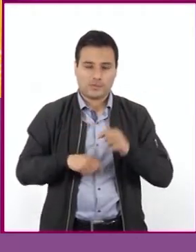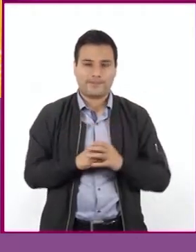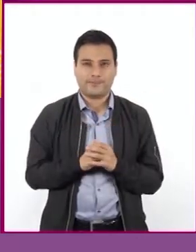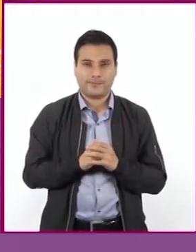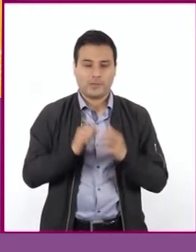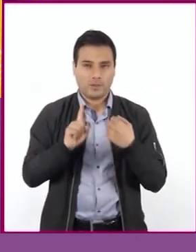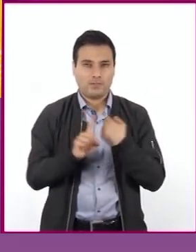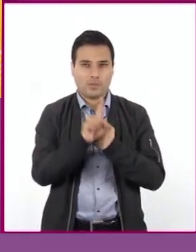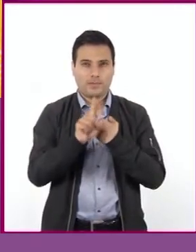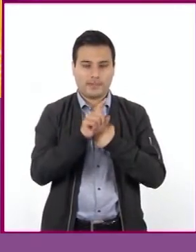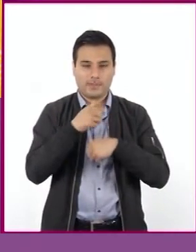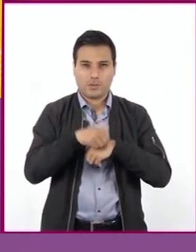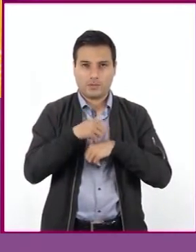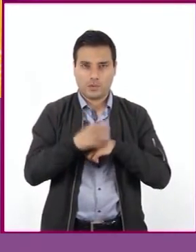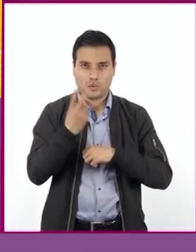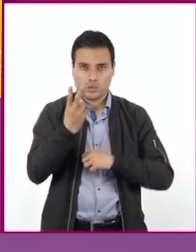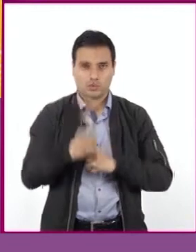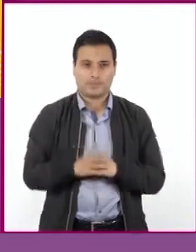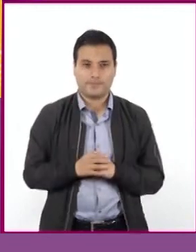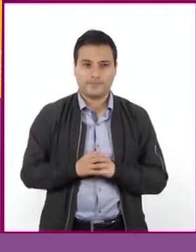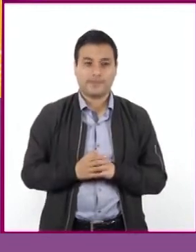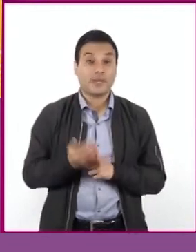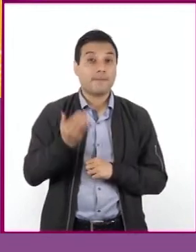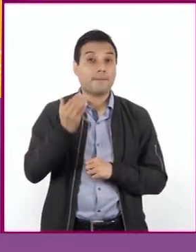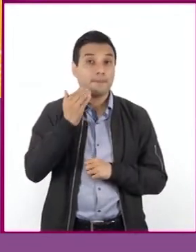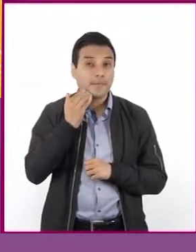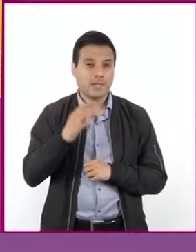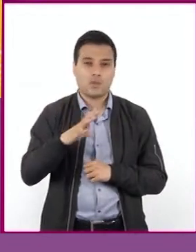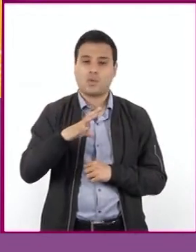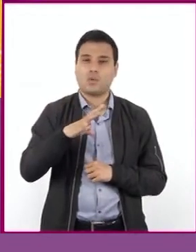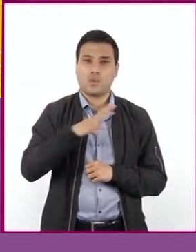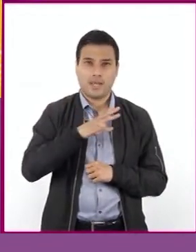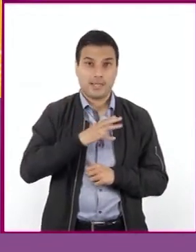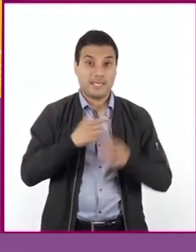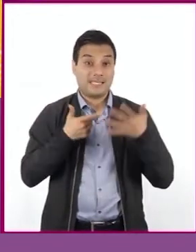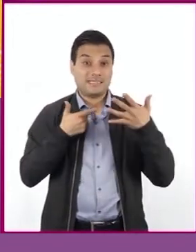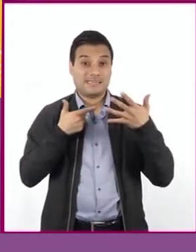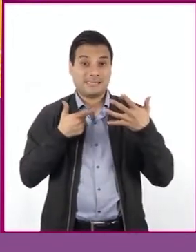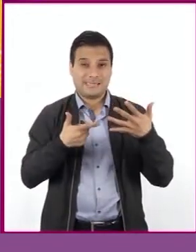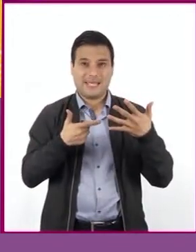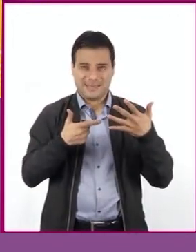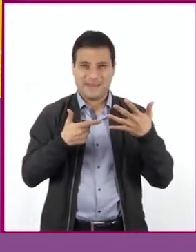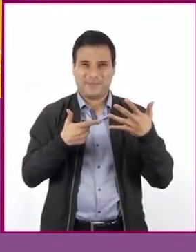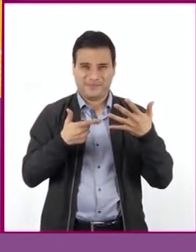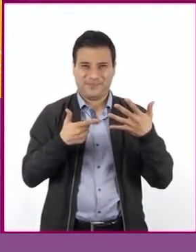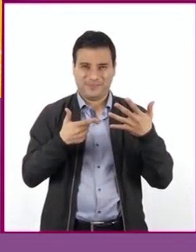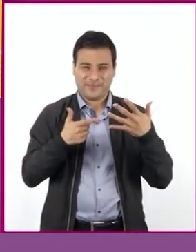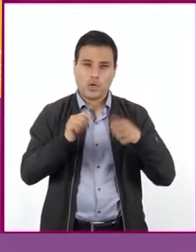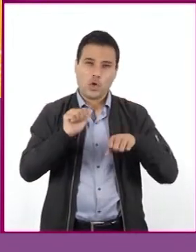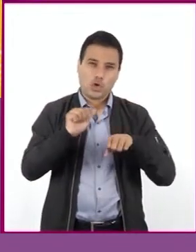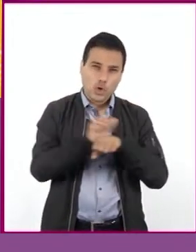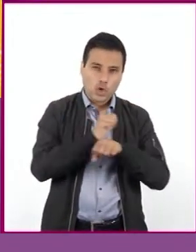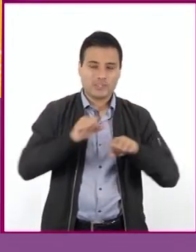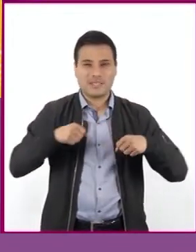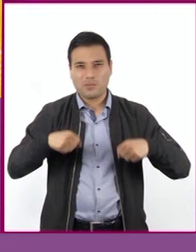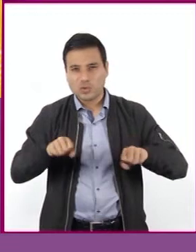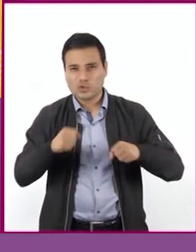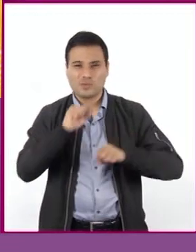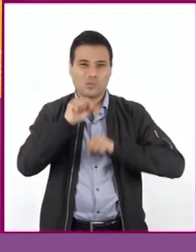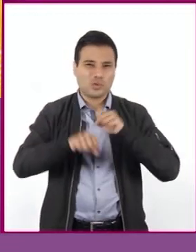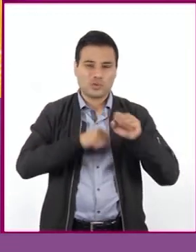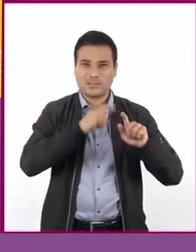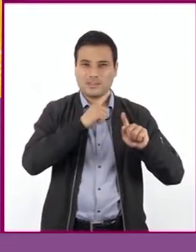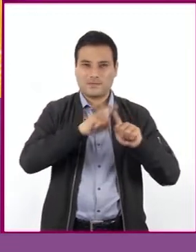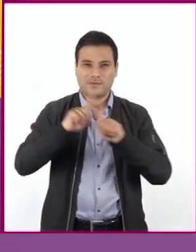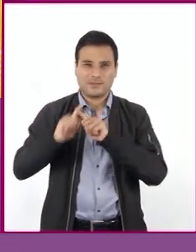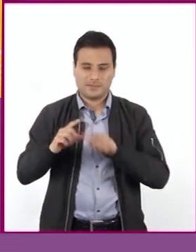Problema número 2. Mariuván tiene en total 7 vehículos en el garage. Él tiene tanto bicicletas